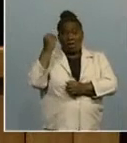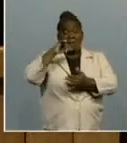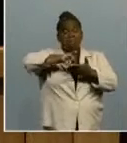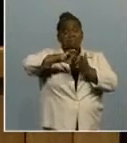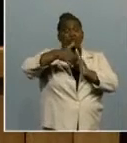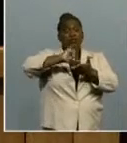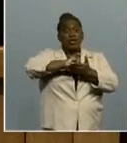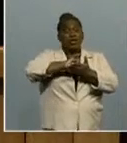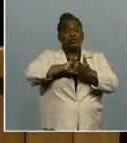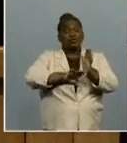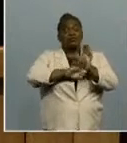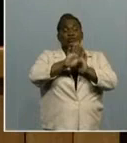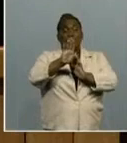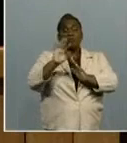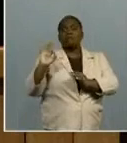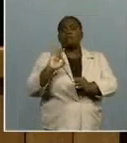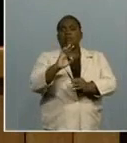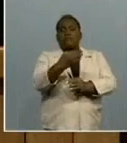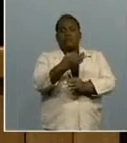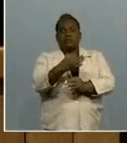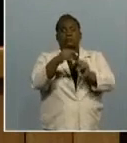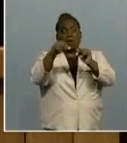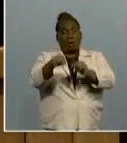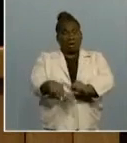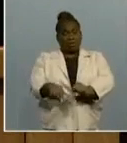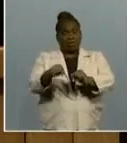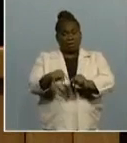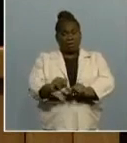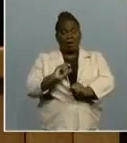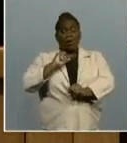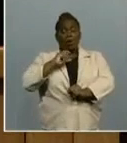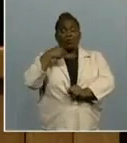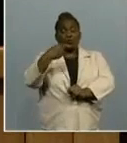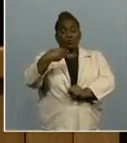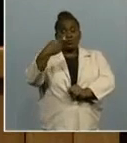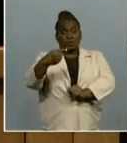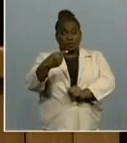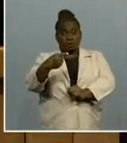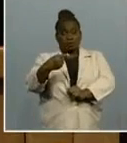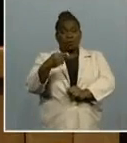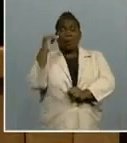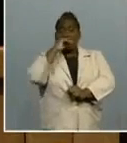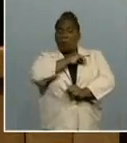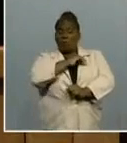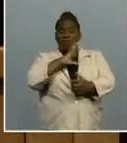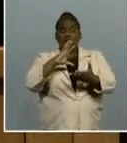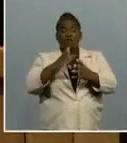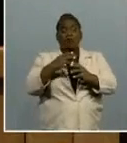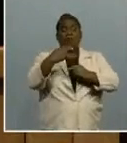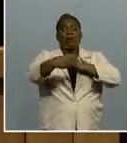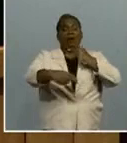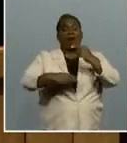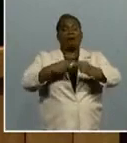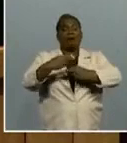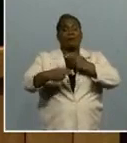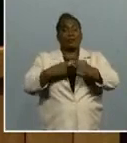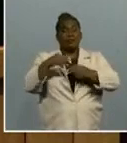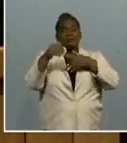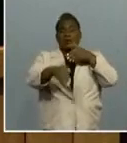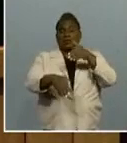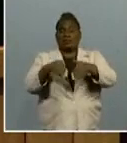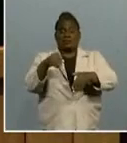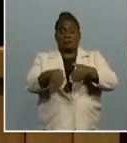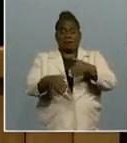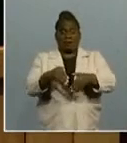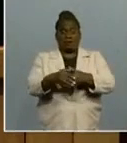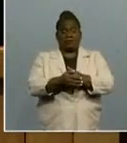desarrollo perfeccionando los actualizando sus conceptos modernizando las formas de hacer y participar